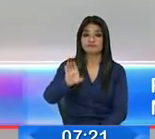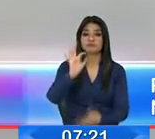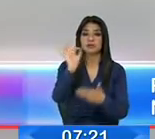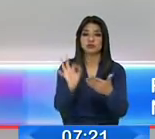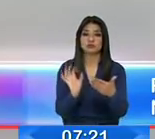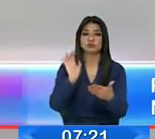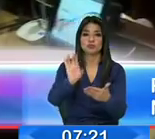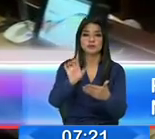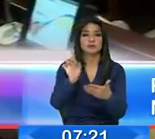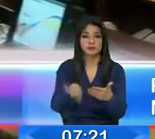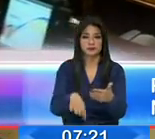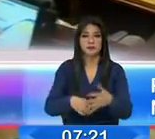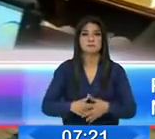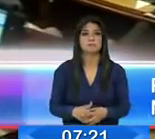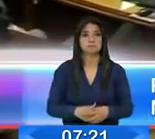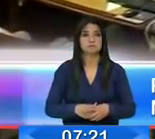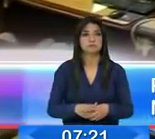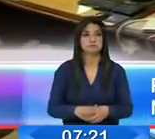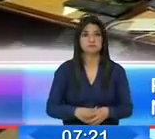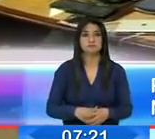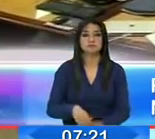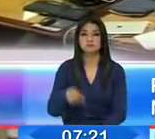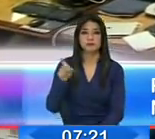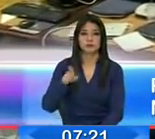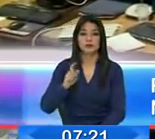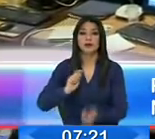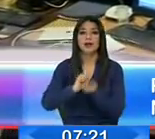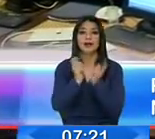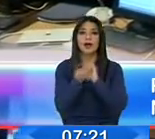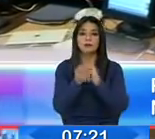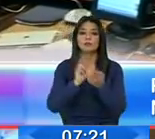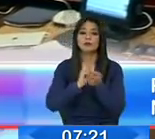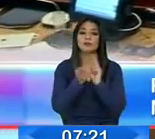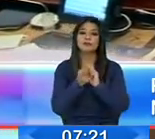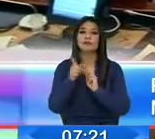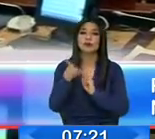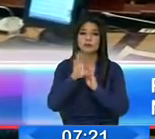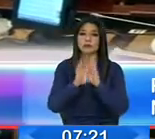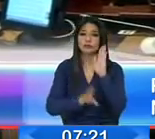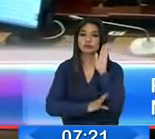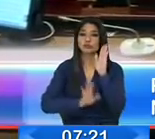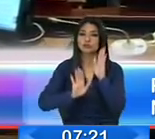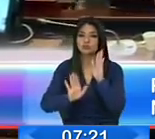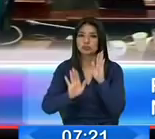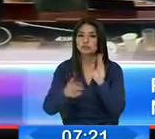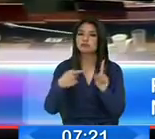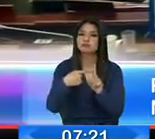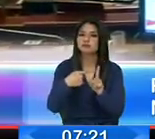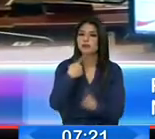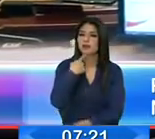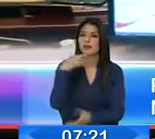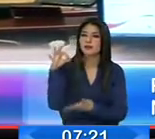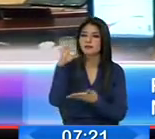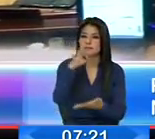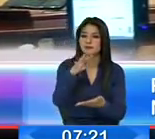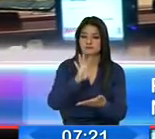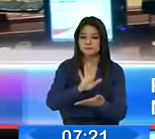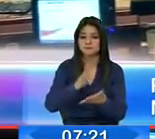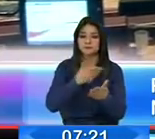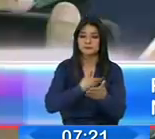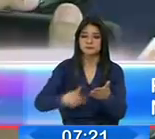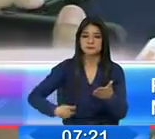del Estado, lo que no necesita cambios o reformas constitucionales, refiere César Litardo, titular de la Asamblea